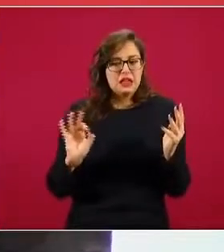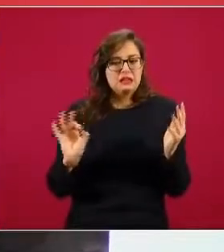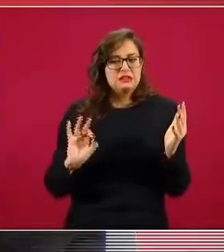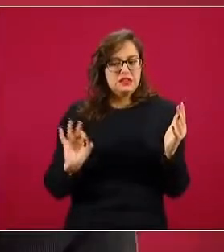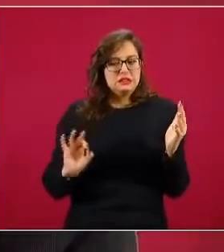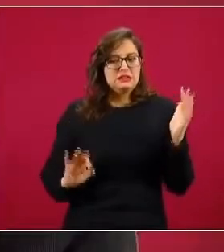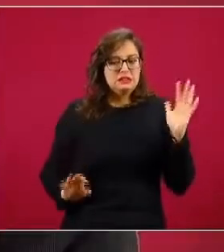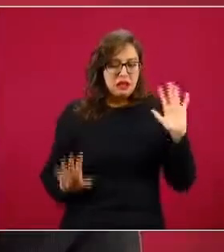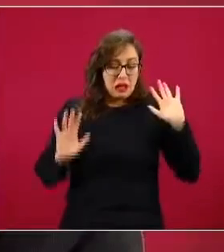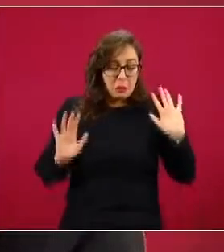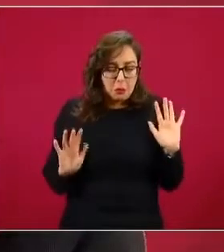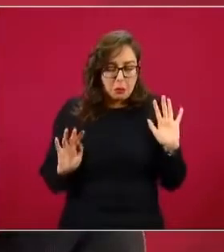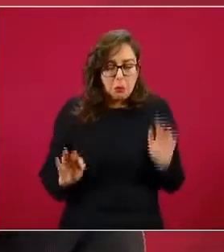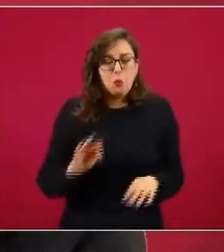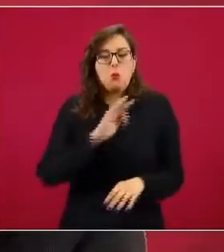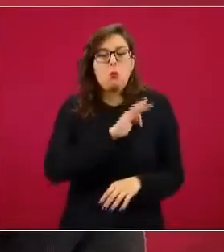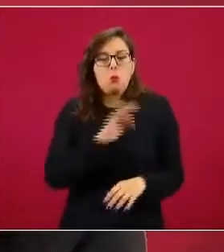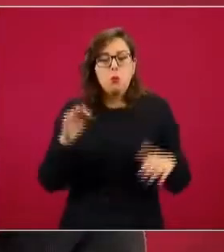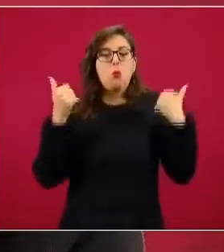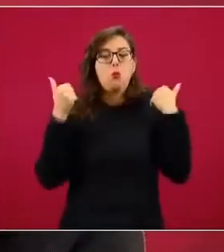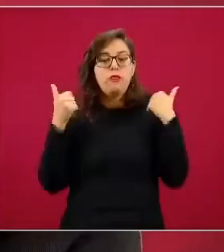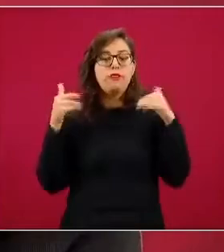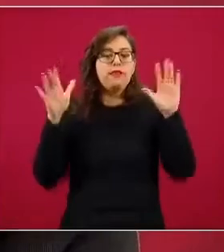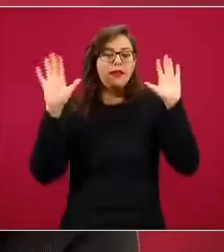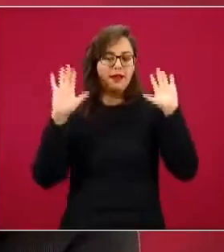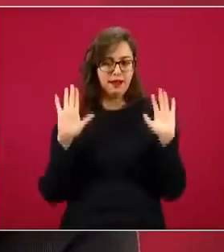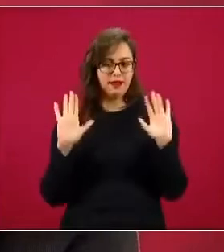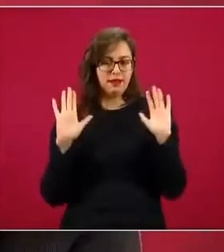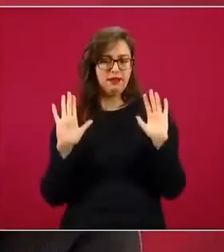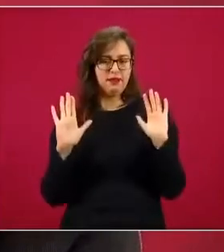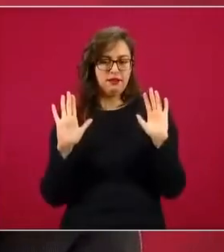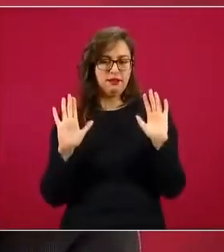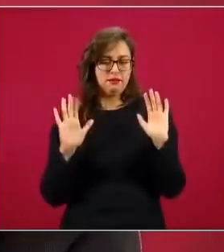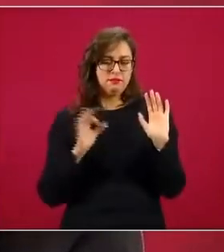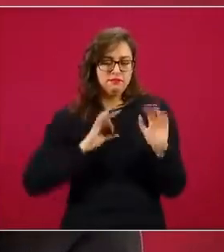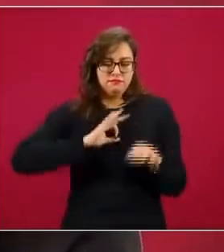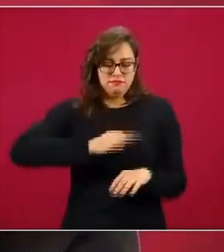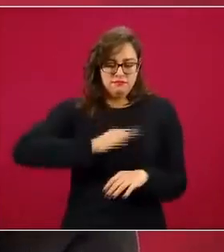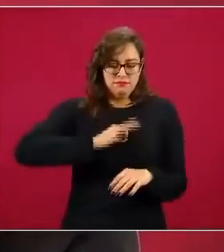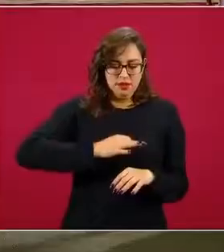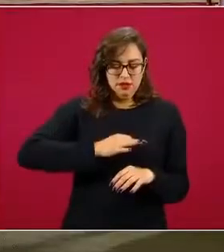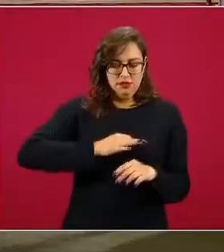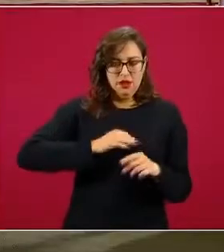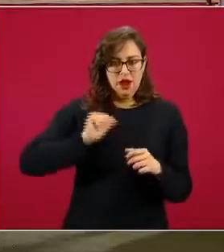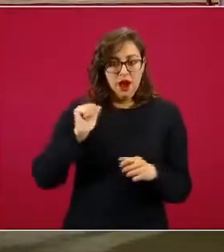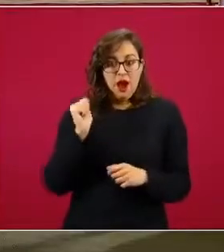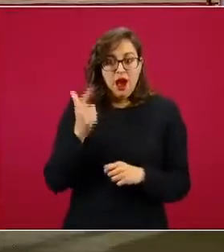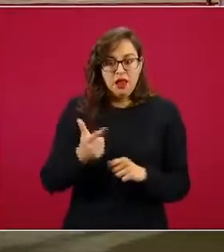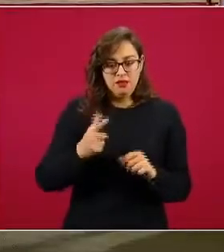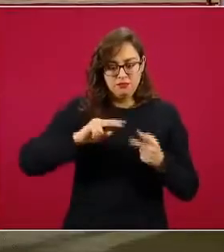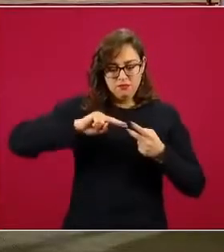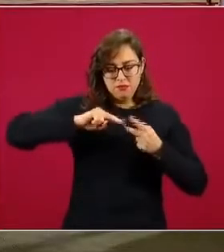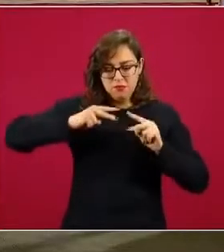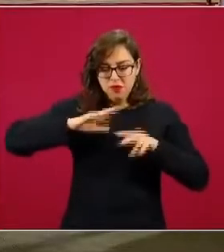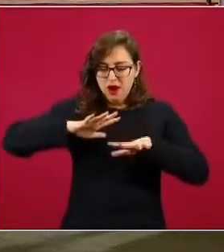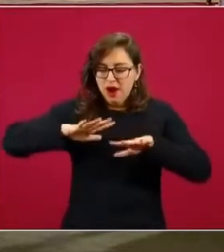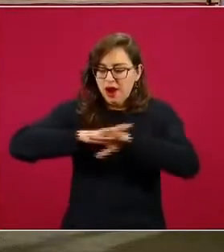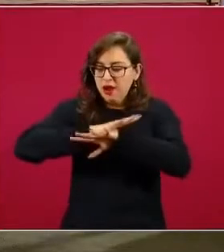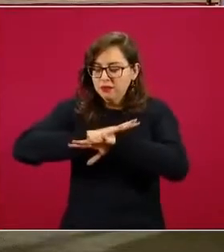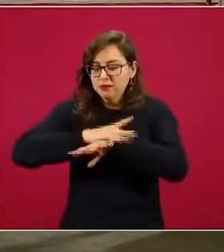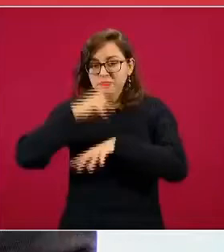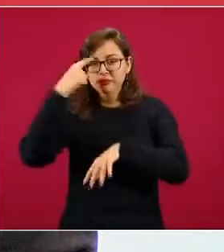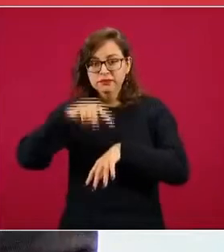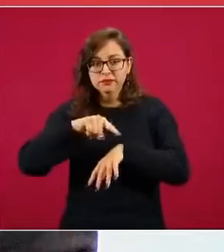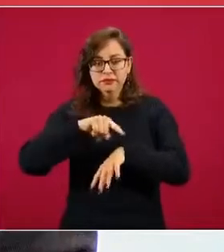hacer que un organismo, como una partícula biológica, que es un virus, tuviera una mayor capacidad de causarle daño a los